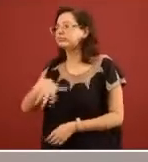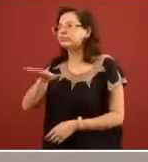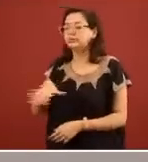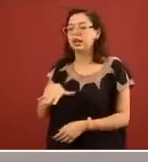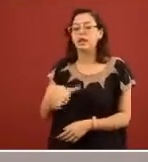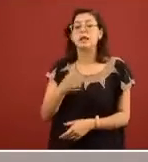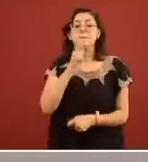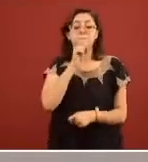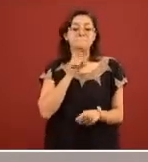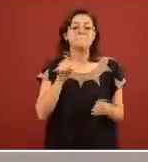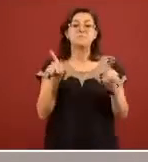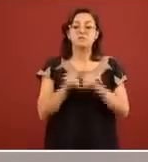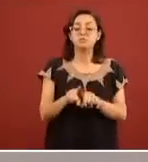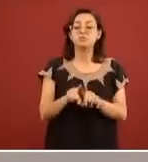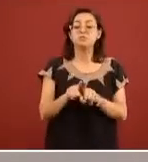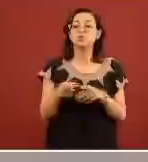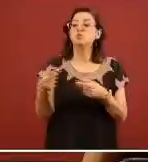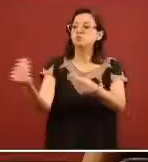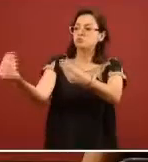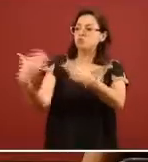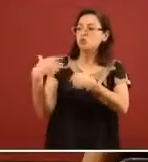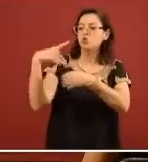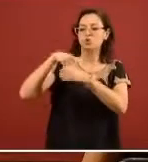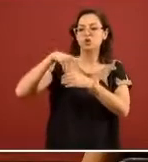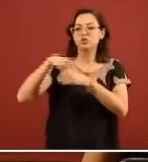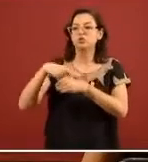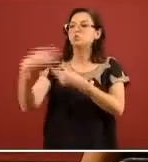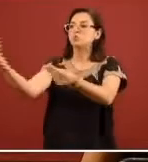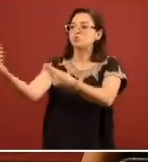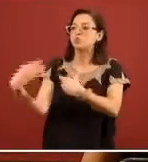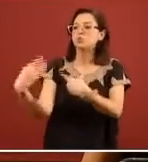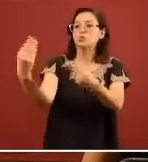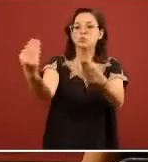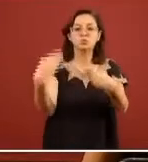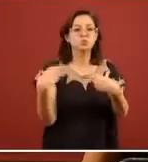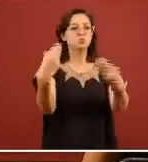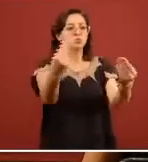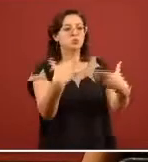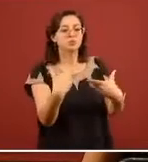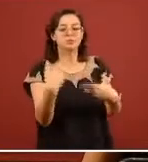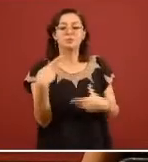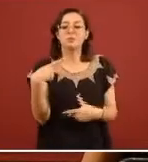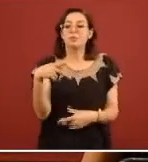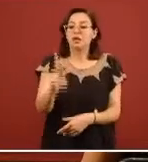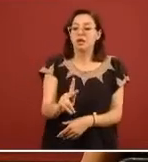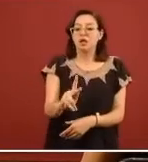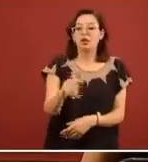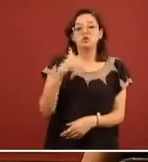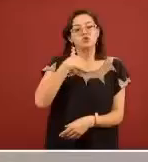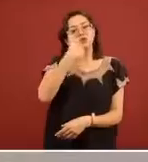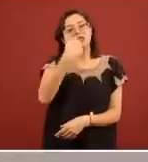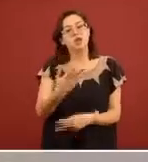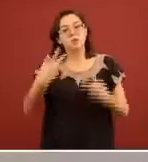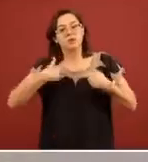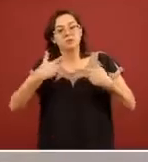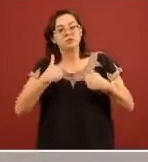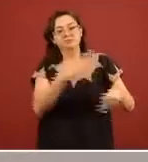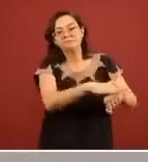hemos también recibido ofertas de donaciones. Pero hay una ayuda que yo me gustaría pedirle a la